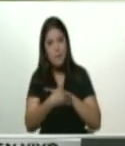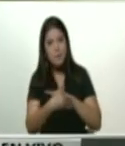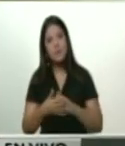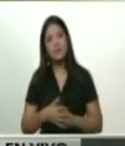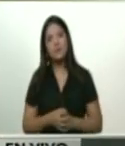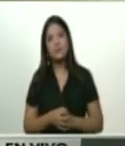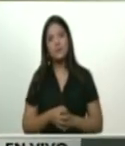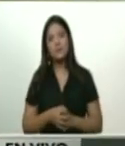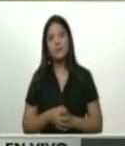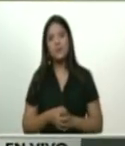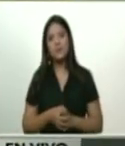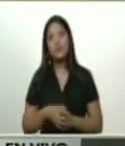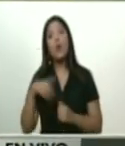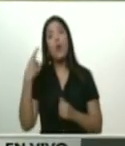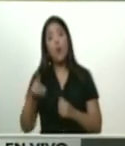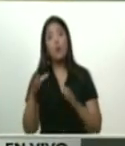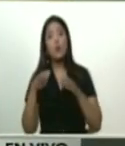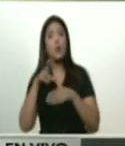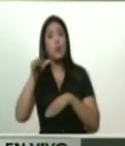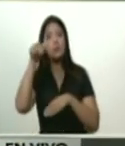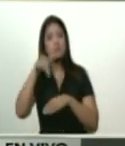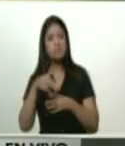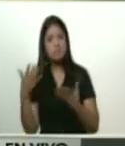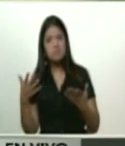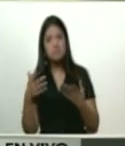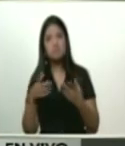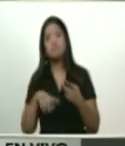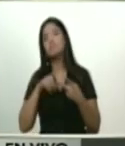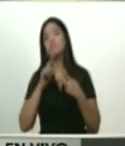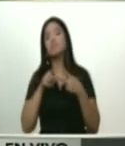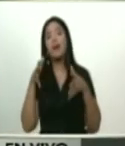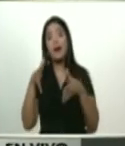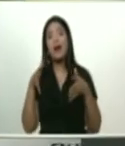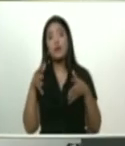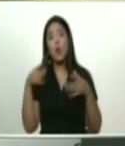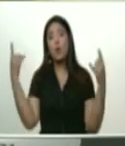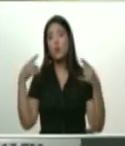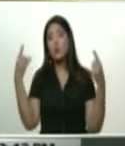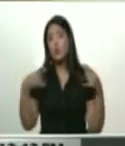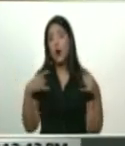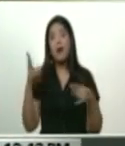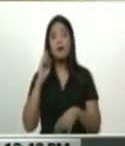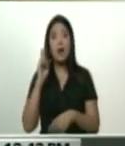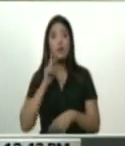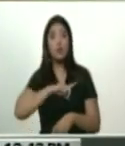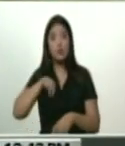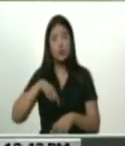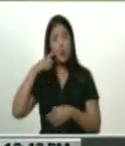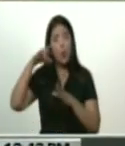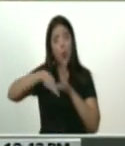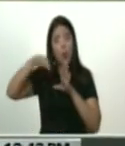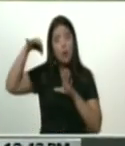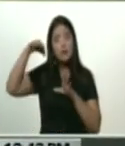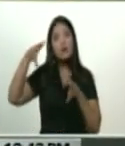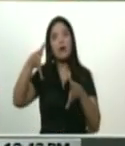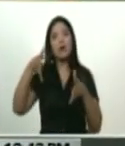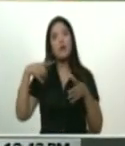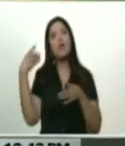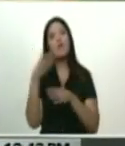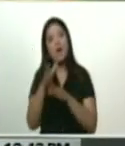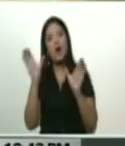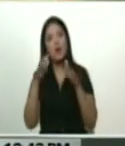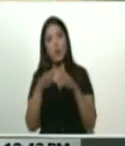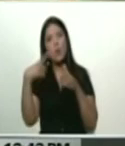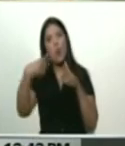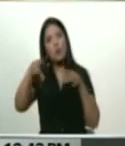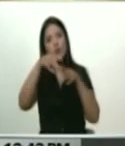Bob Marley. Agrupación nacional, Jacob Bá, ganador del Suena Caracas Radio, hicimos un concurso y va a estar el grupo Tierra